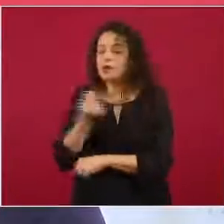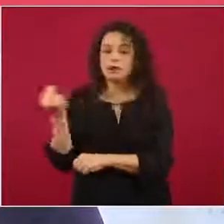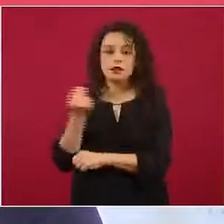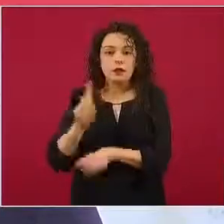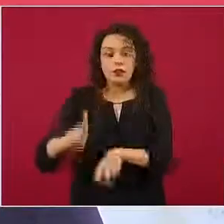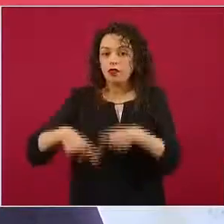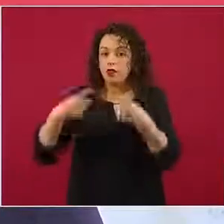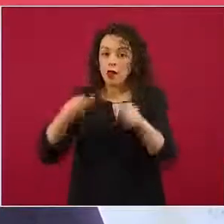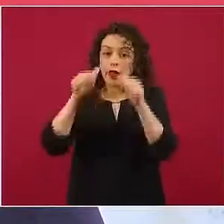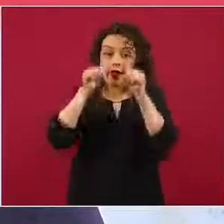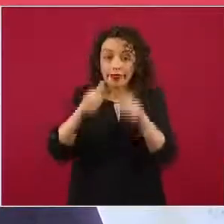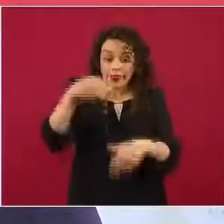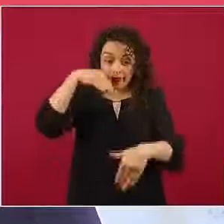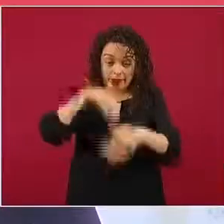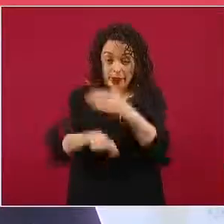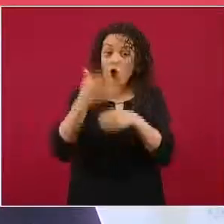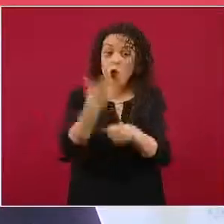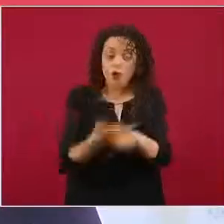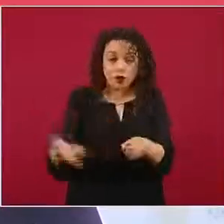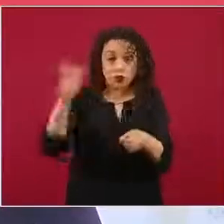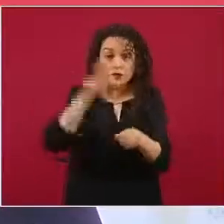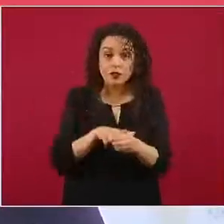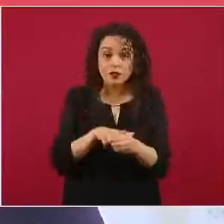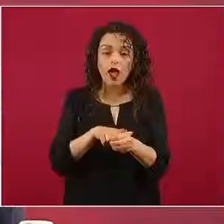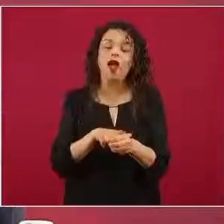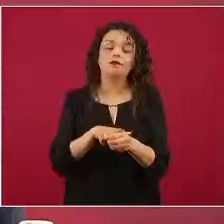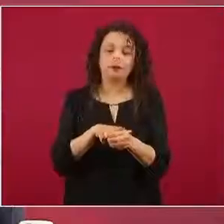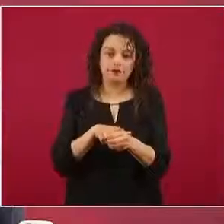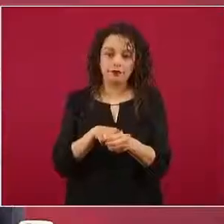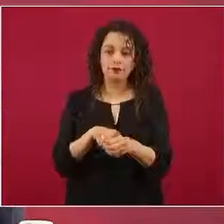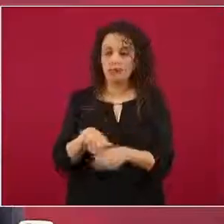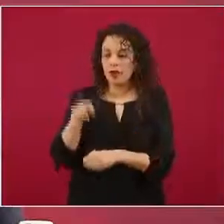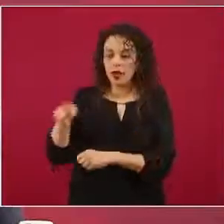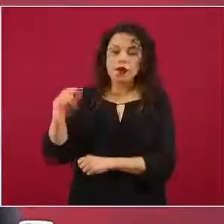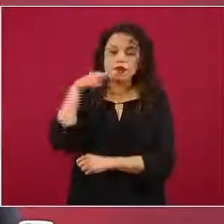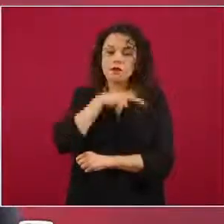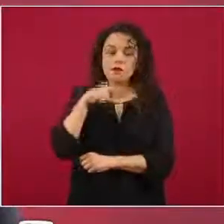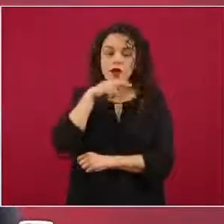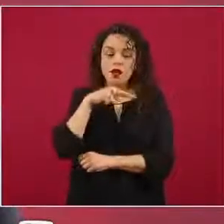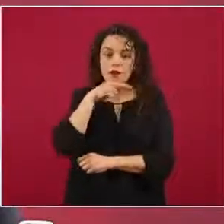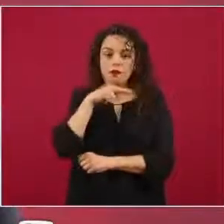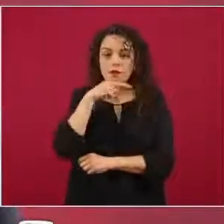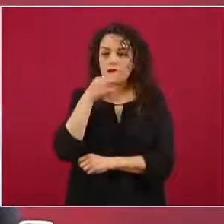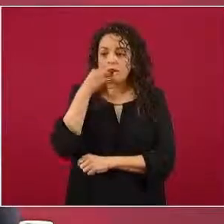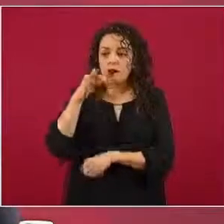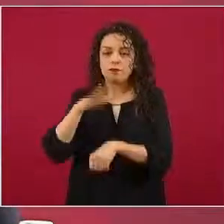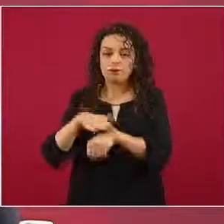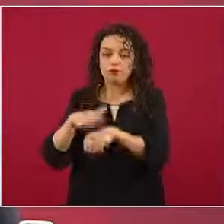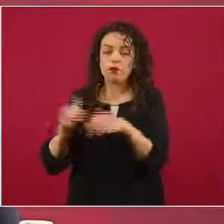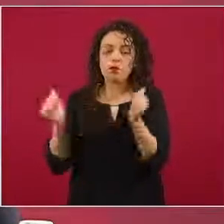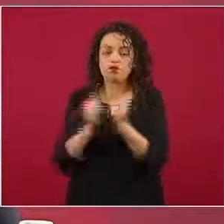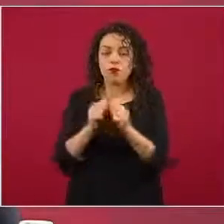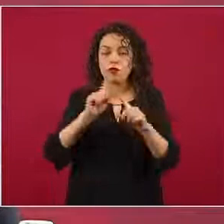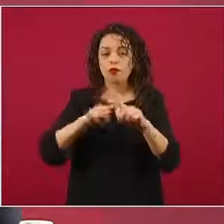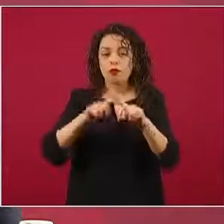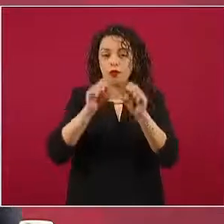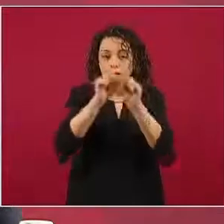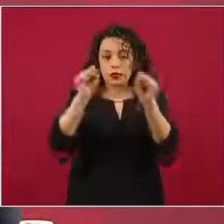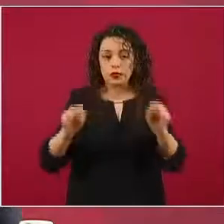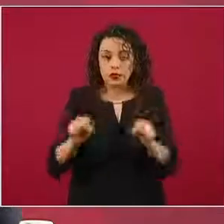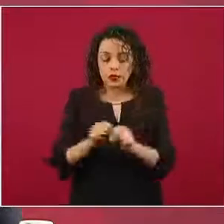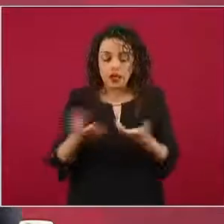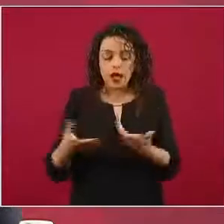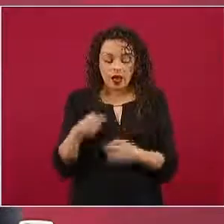una atención hospitalaria o de especialidad, ellos podrán rápidamente identificar a través de los sistemas a qué